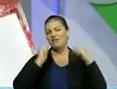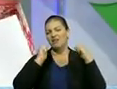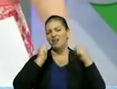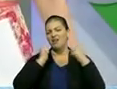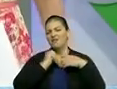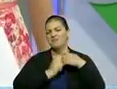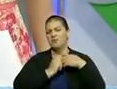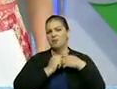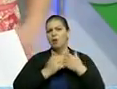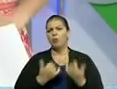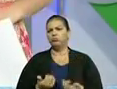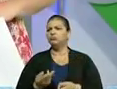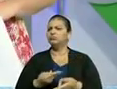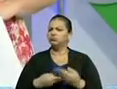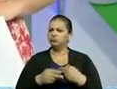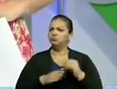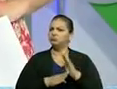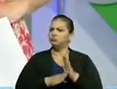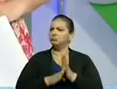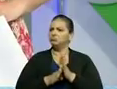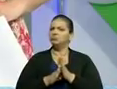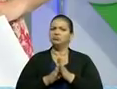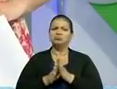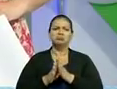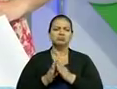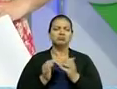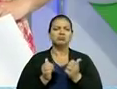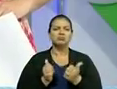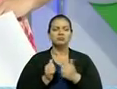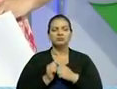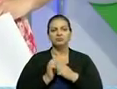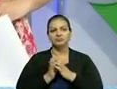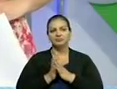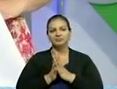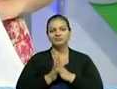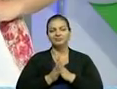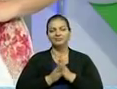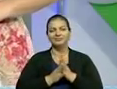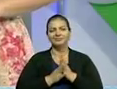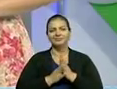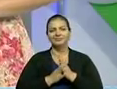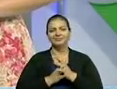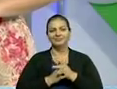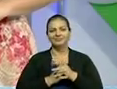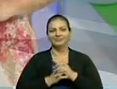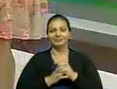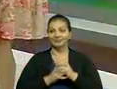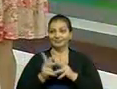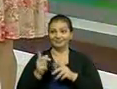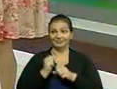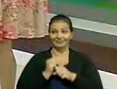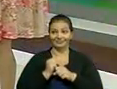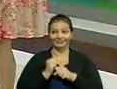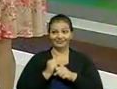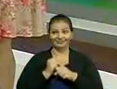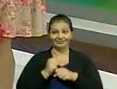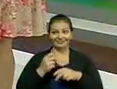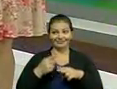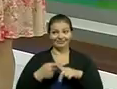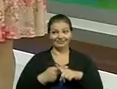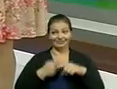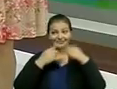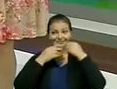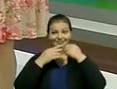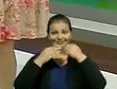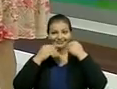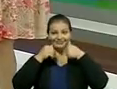fuerza. Bueno, ya comienza otra vez ya comienzan los contratos otra vez. ¿Para usted también? Ah, sí, yo ya tengo. También, yo tengo amarrado desde enero, amarro